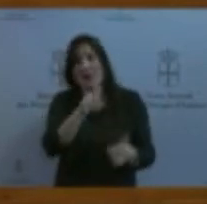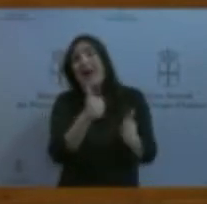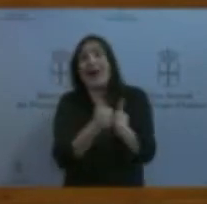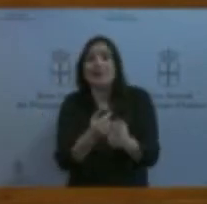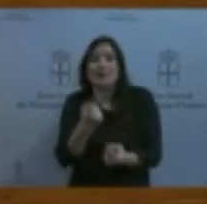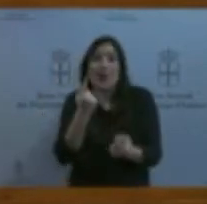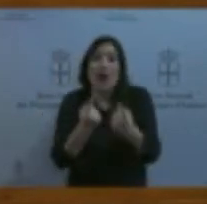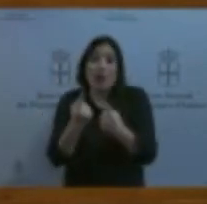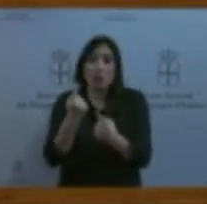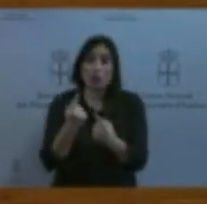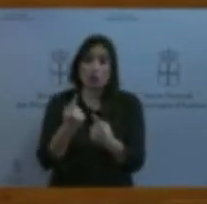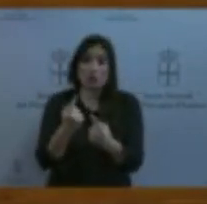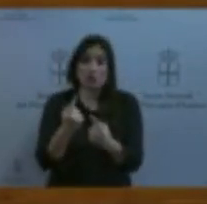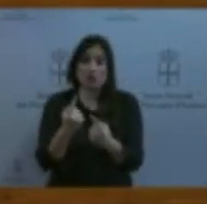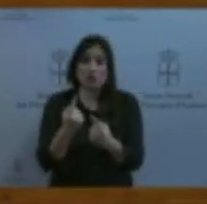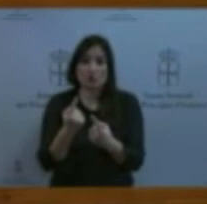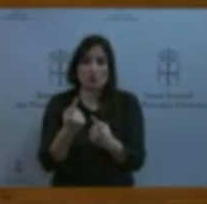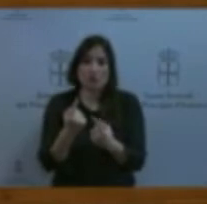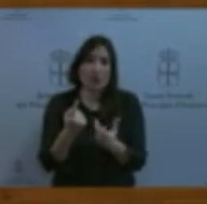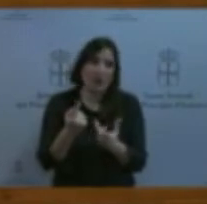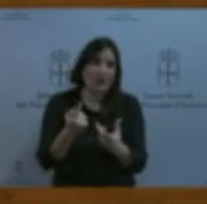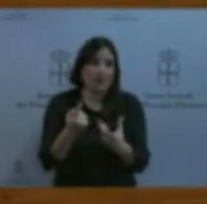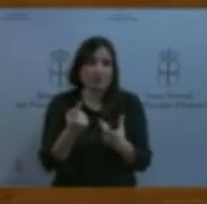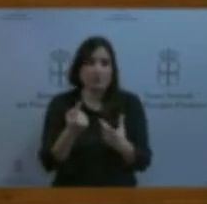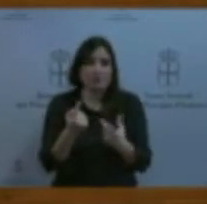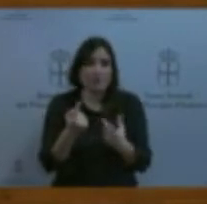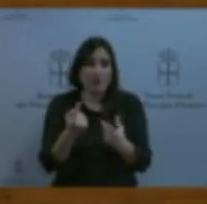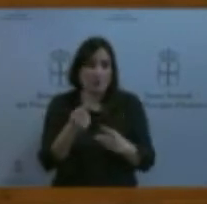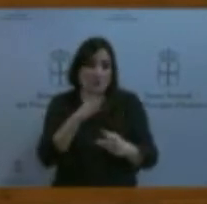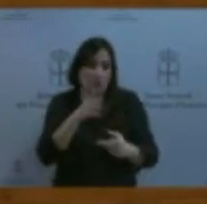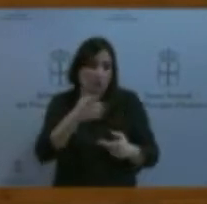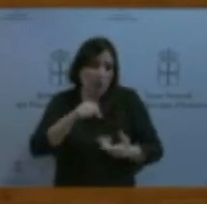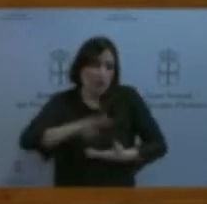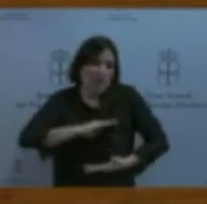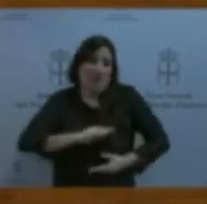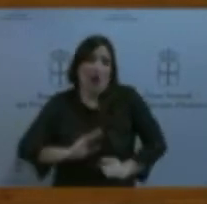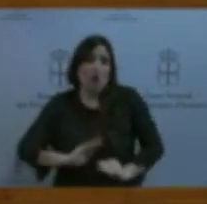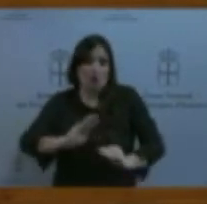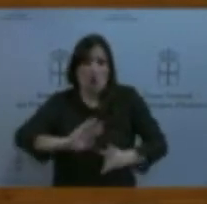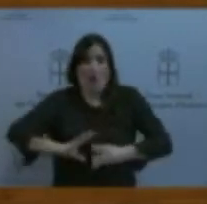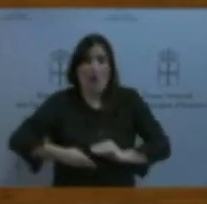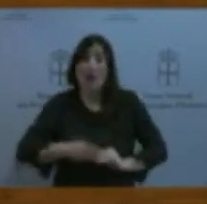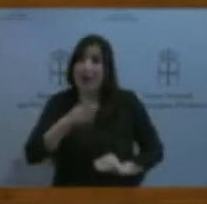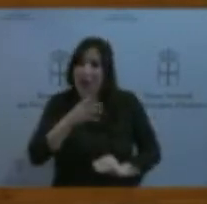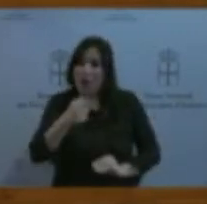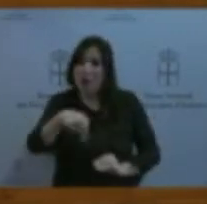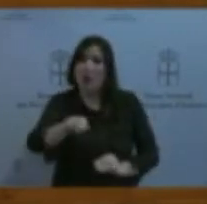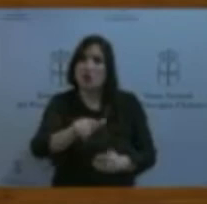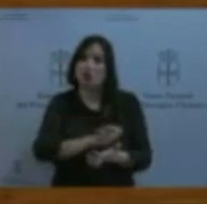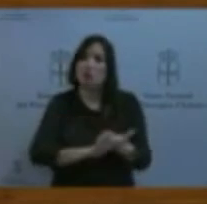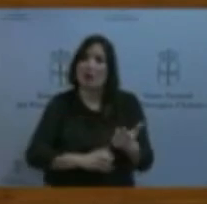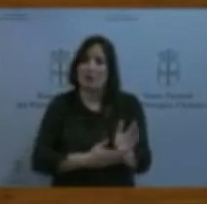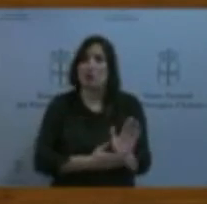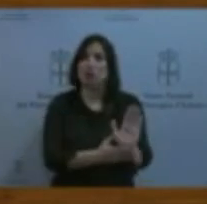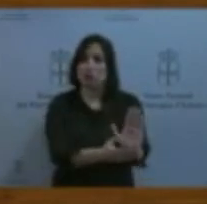el ejercicio pleno de sus capacidades, presentan ahora un manifiesto por la innovación, que han participado